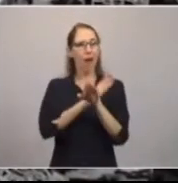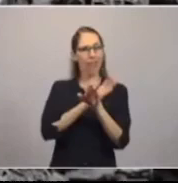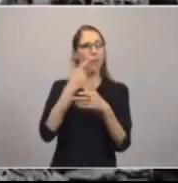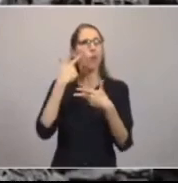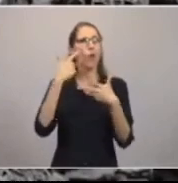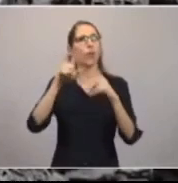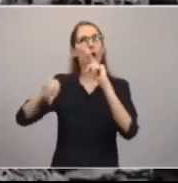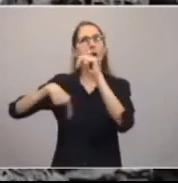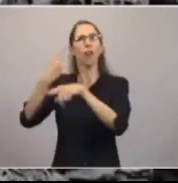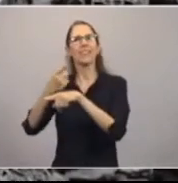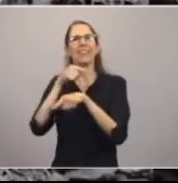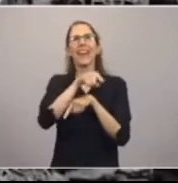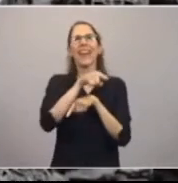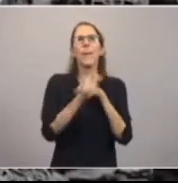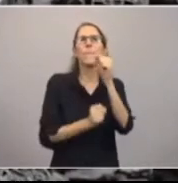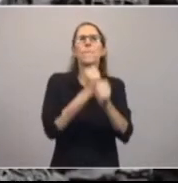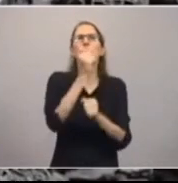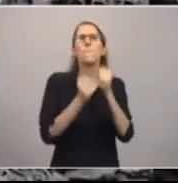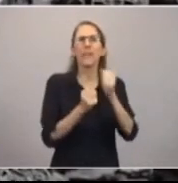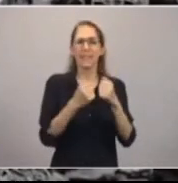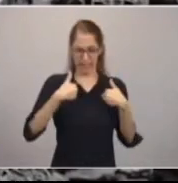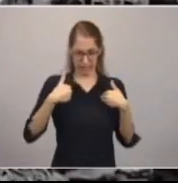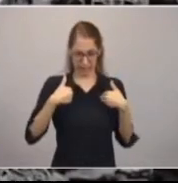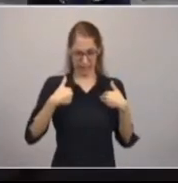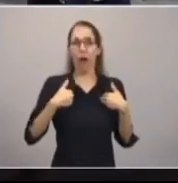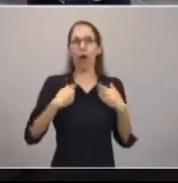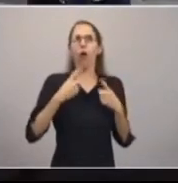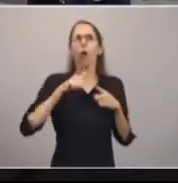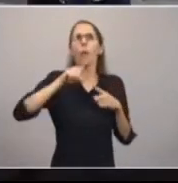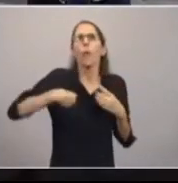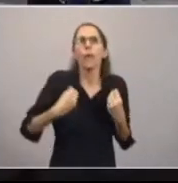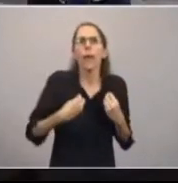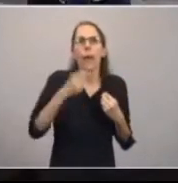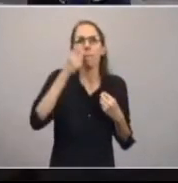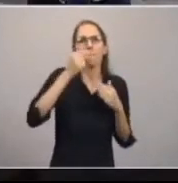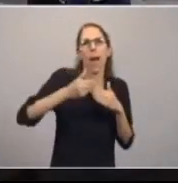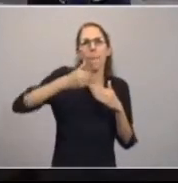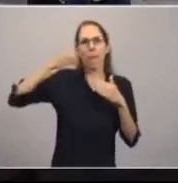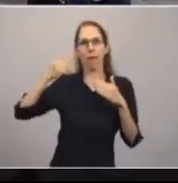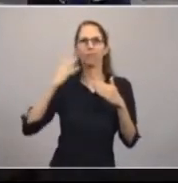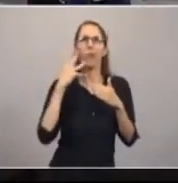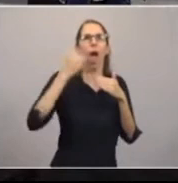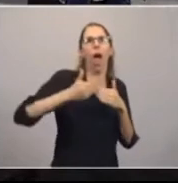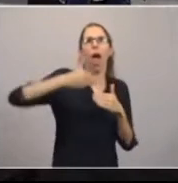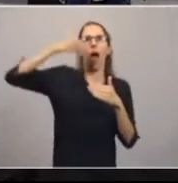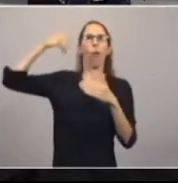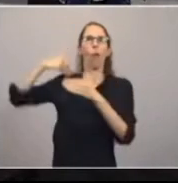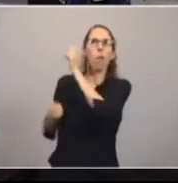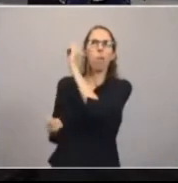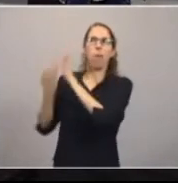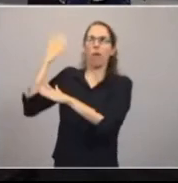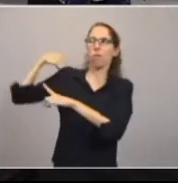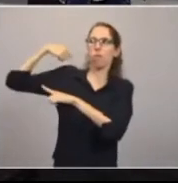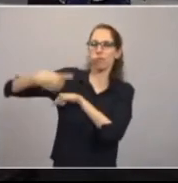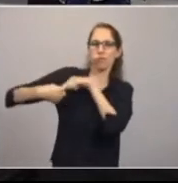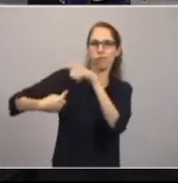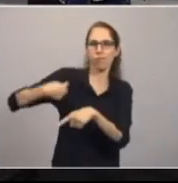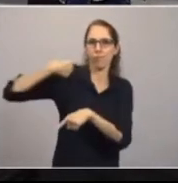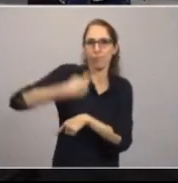Camilo, tercera generación de empresa familiar. Entonces, es parte, yo diría ya, del